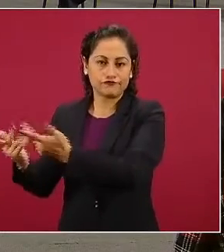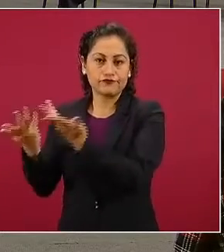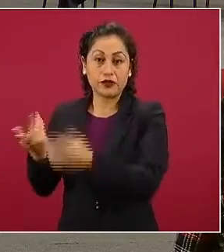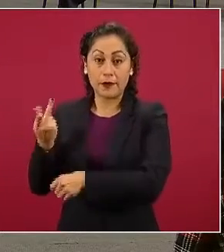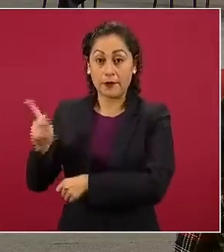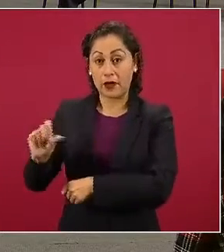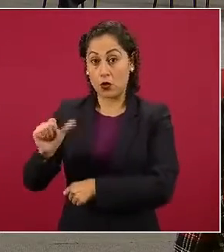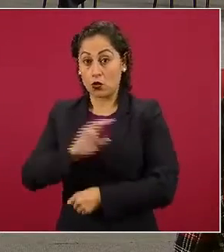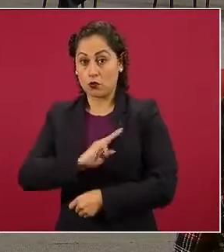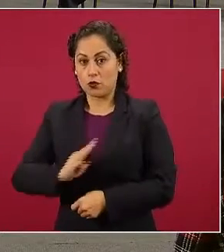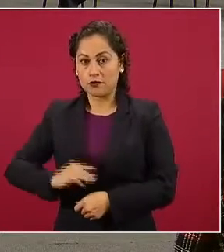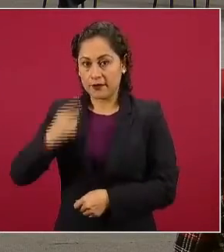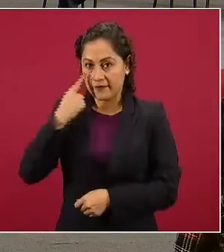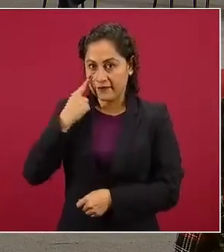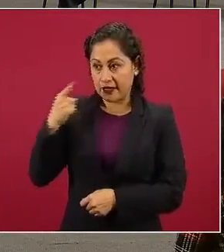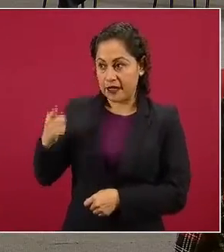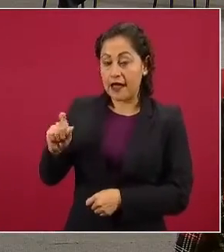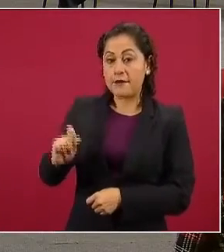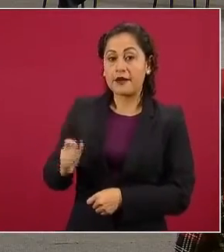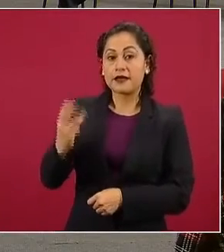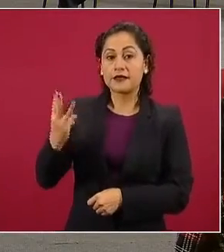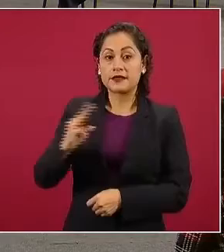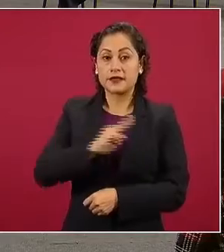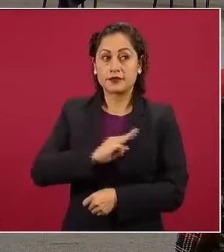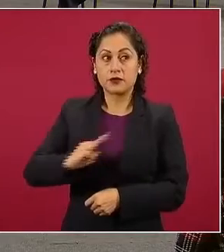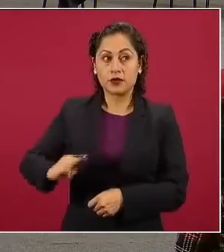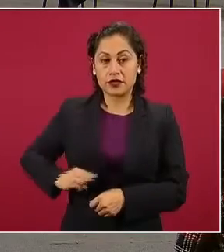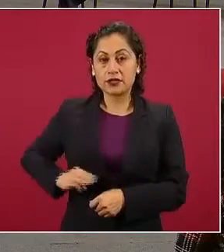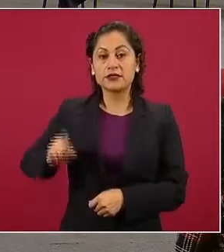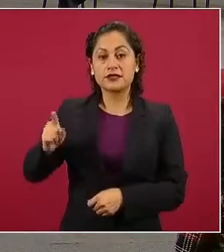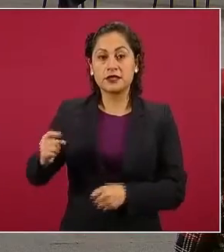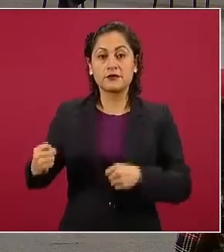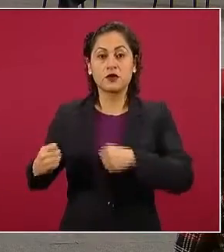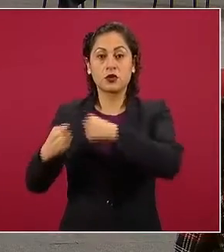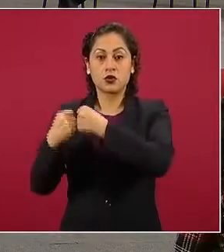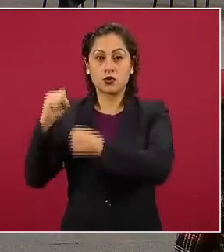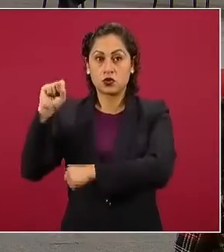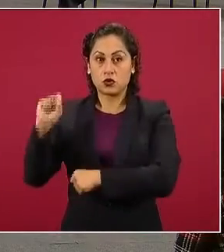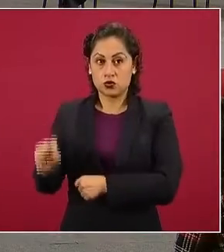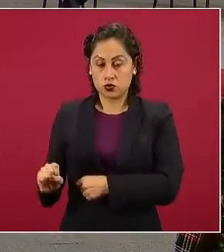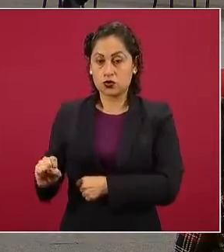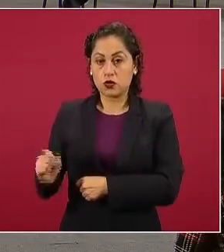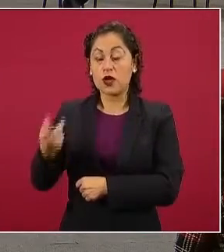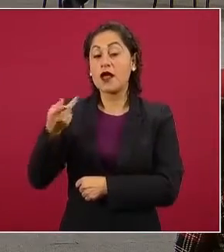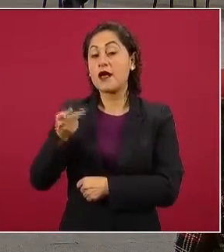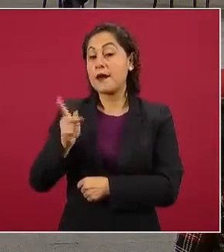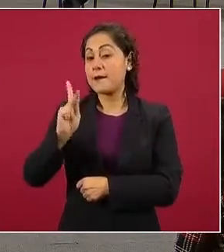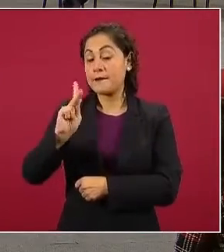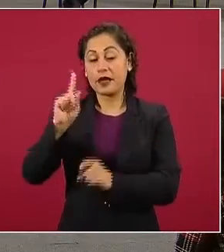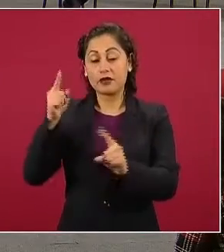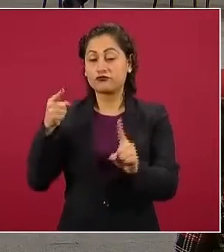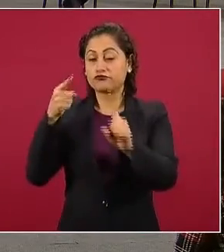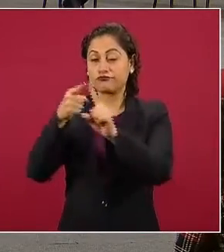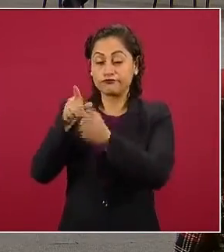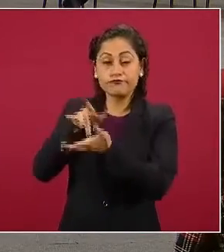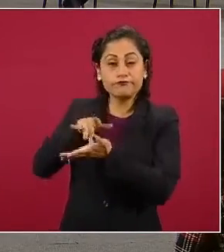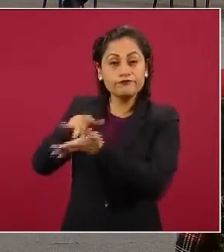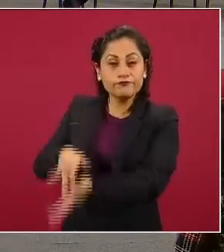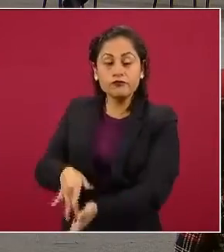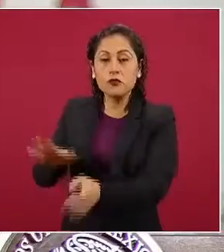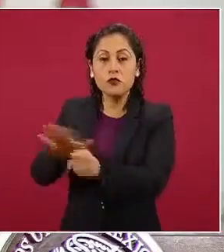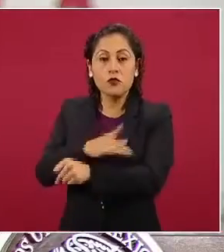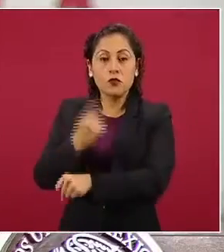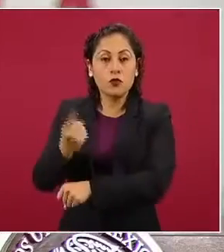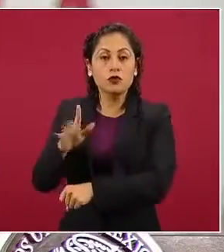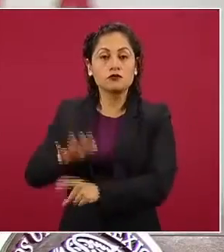municipios. Tenemos 23 municipios en la frontera sur y la motivación principal radica en la diferencia entre